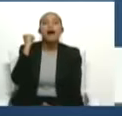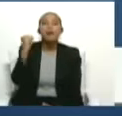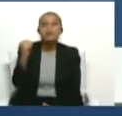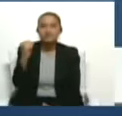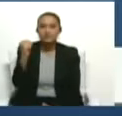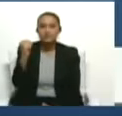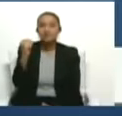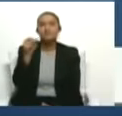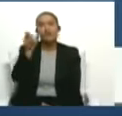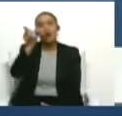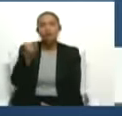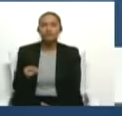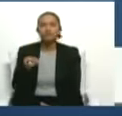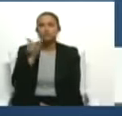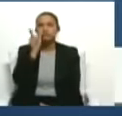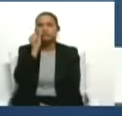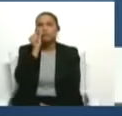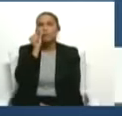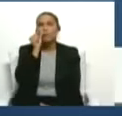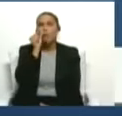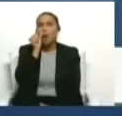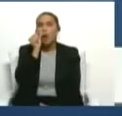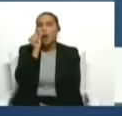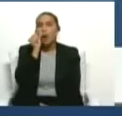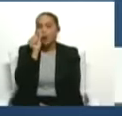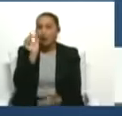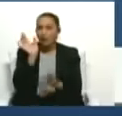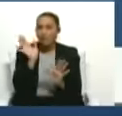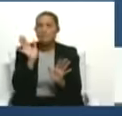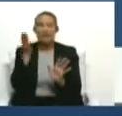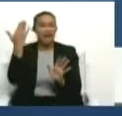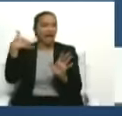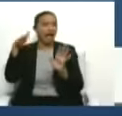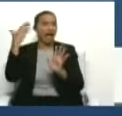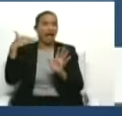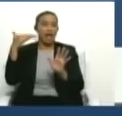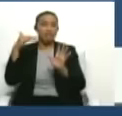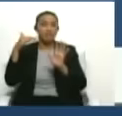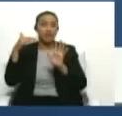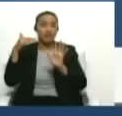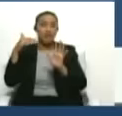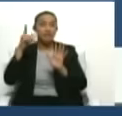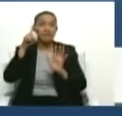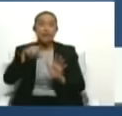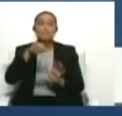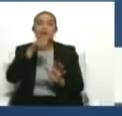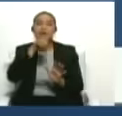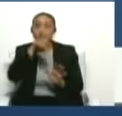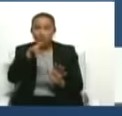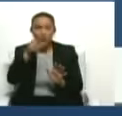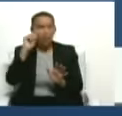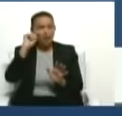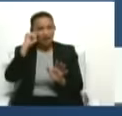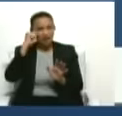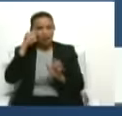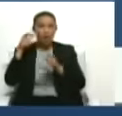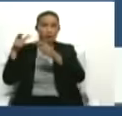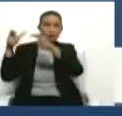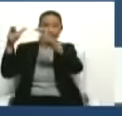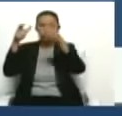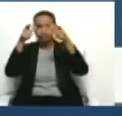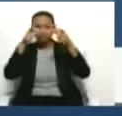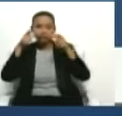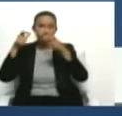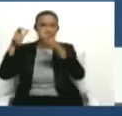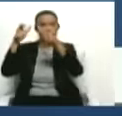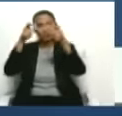se frustró un intento de magnicidio contra el presidente de la República, Nicolás Maduro, contra el ministro de la Defensa, Vladimir Padrino,